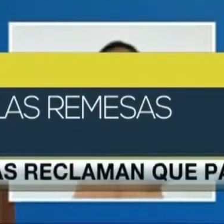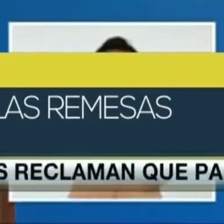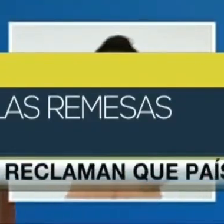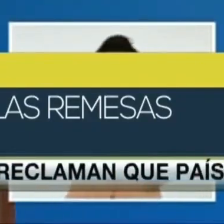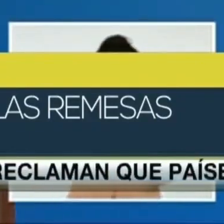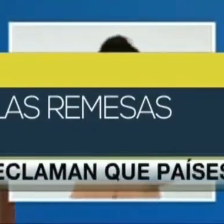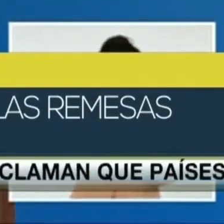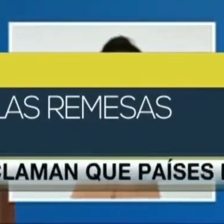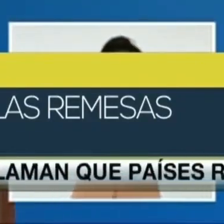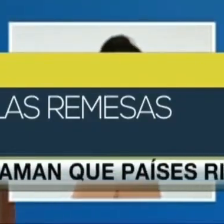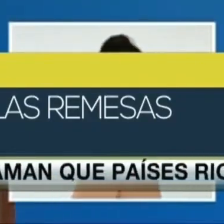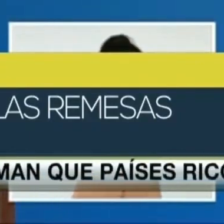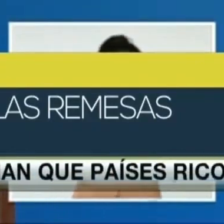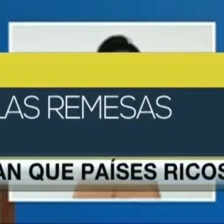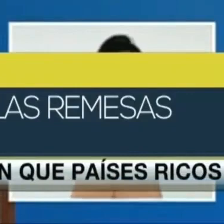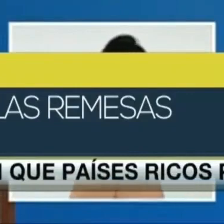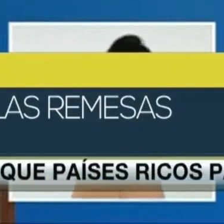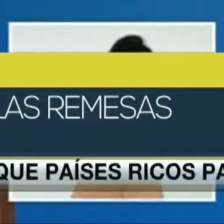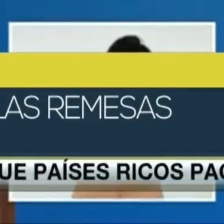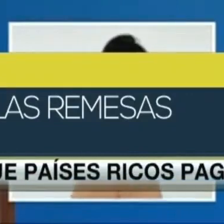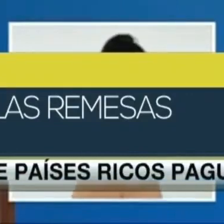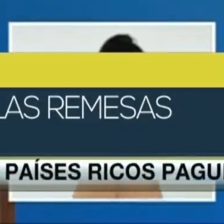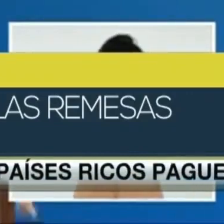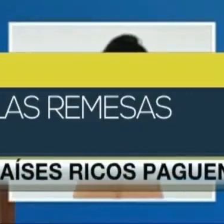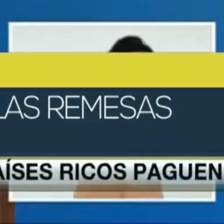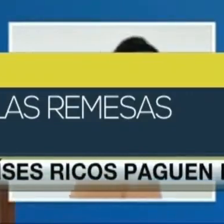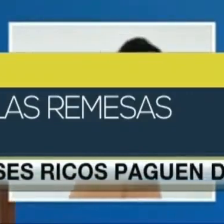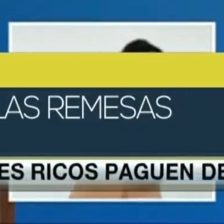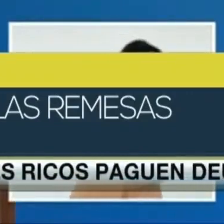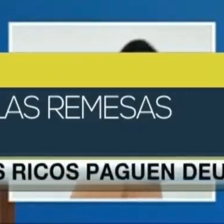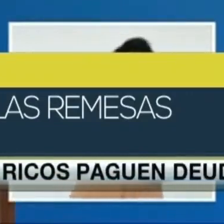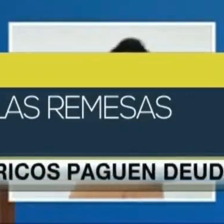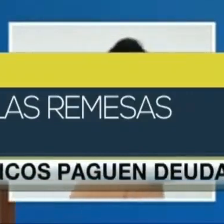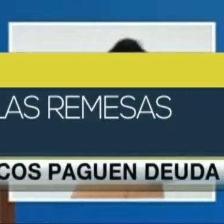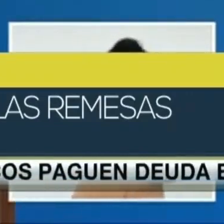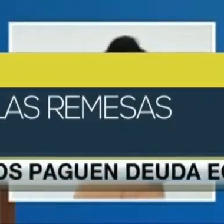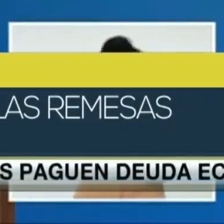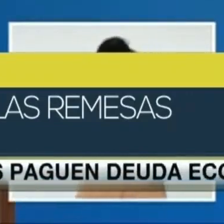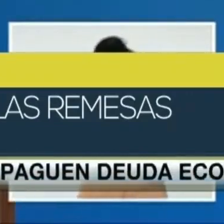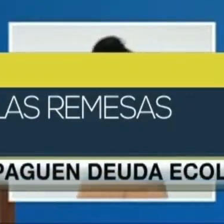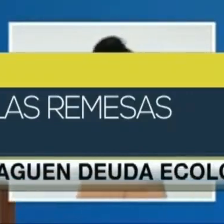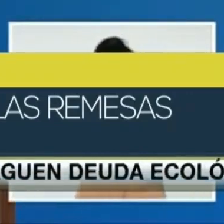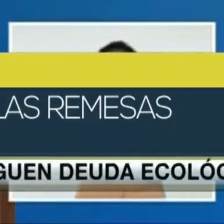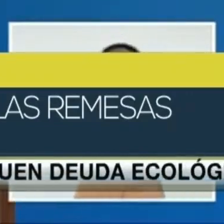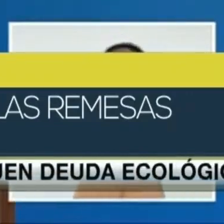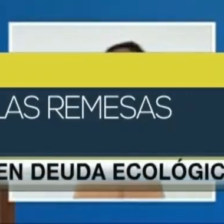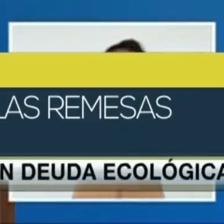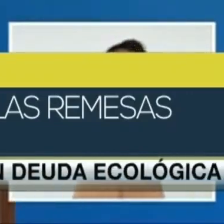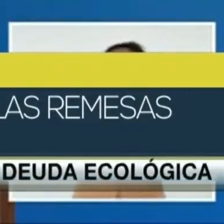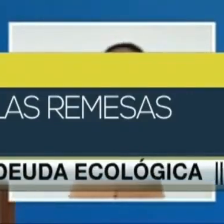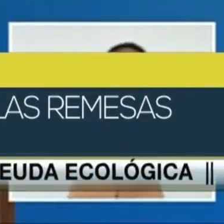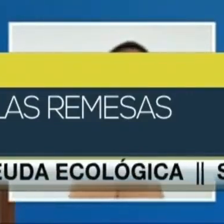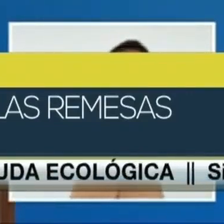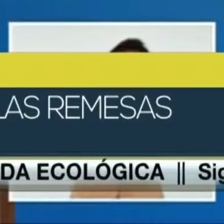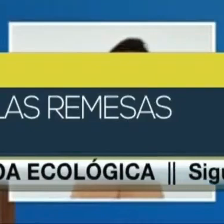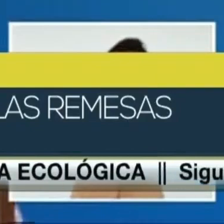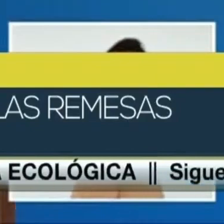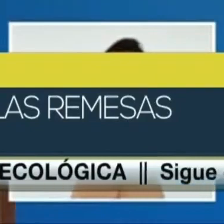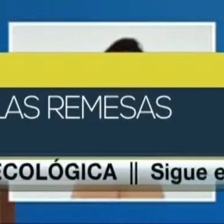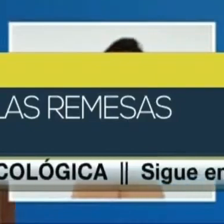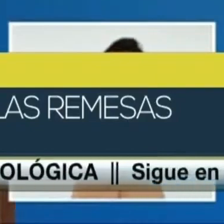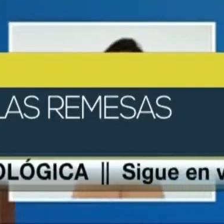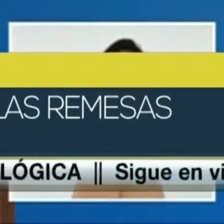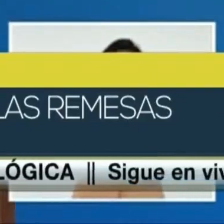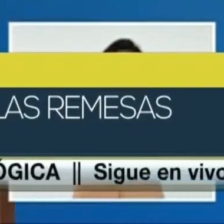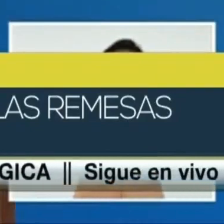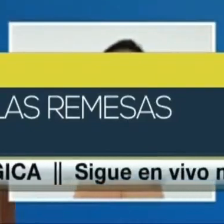quienes discrimina y daña con las restricciones de bloqueo, en particular las de las